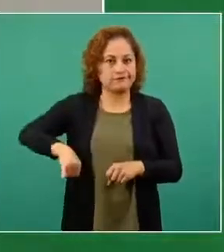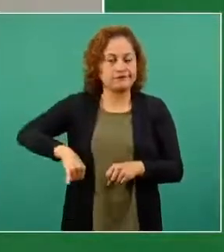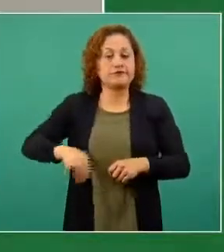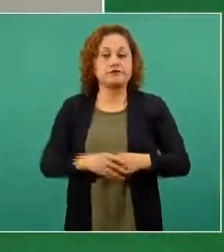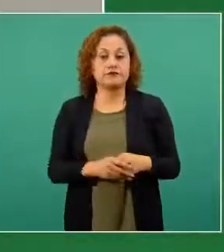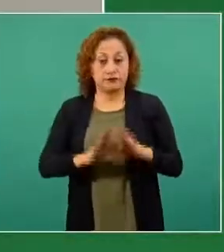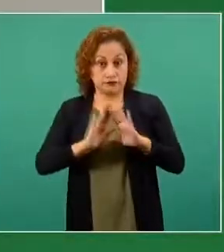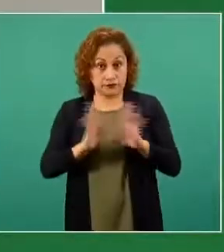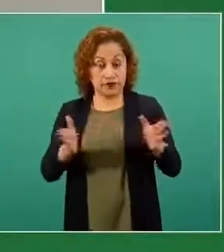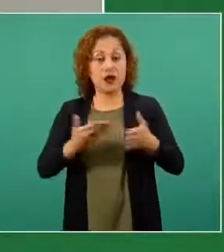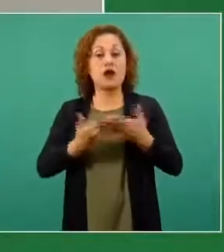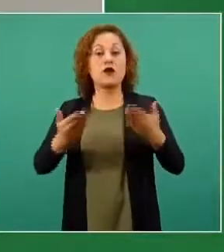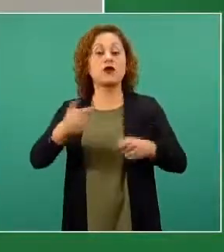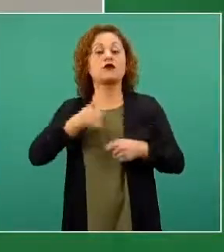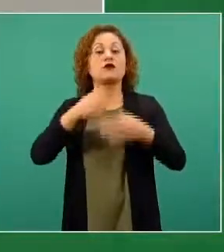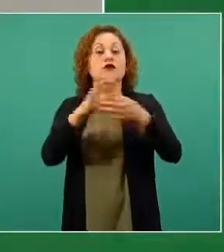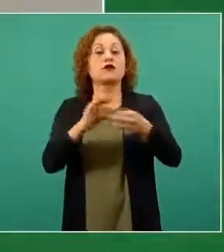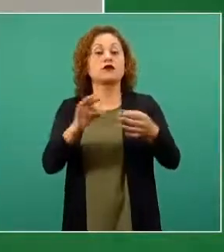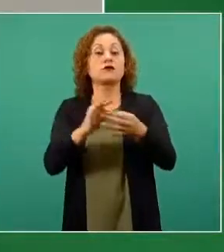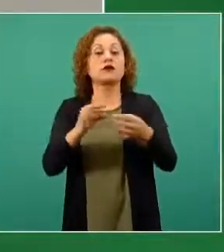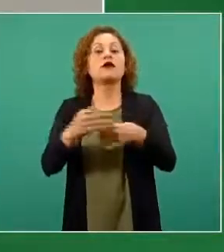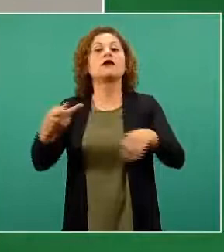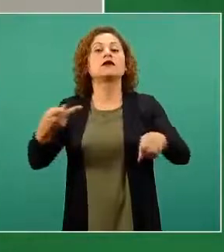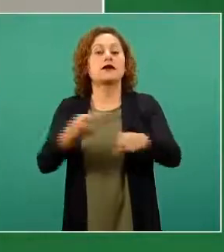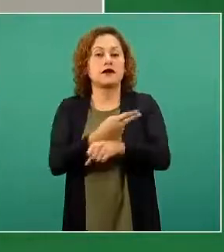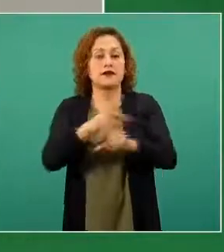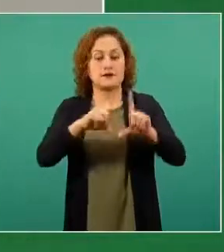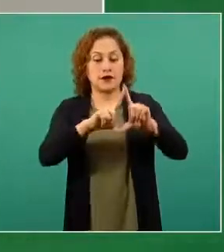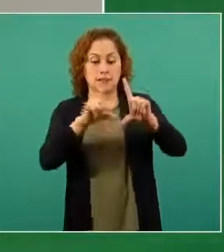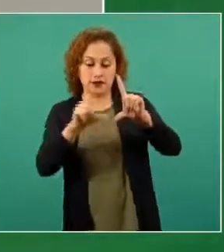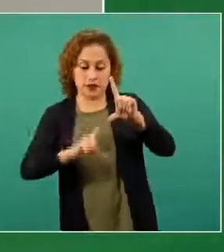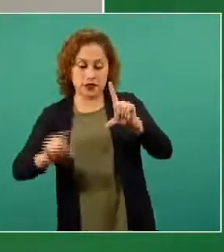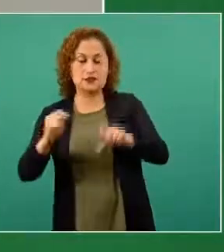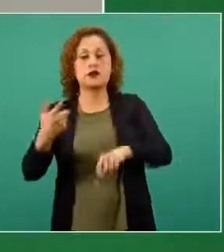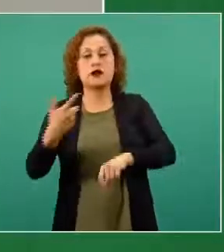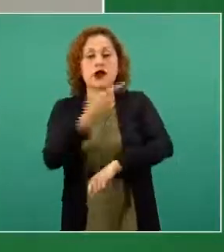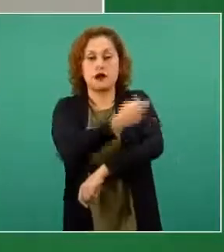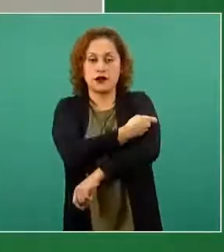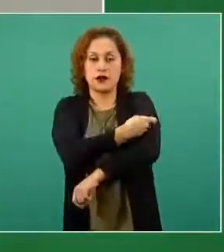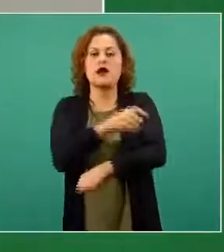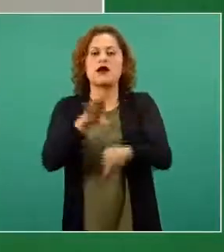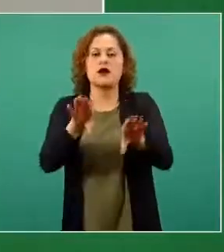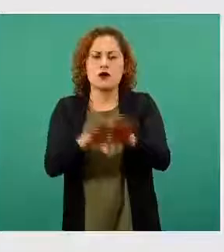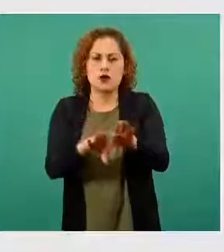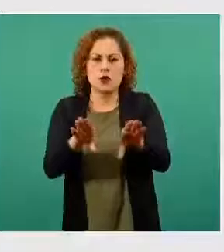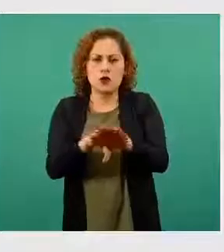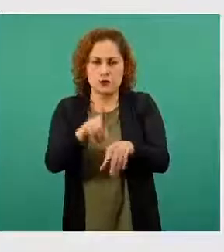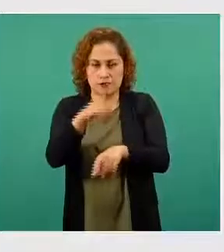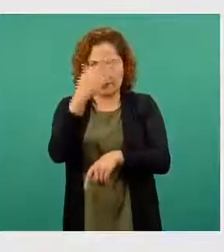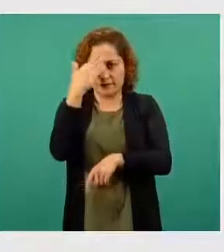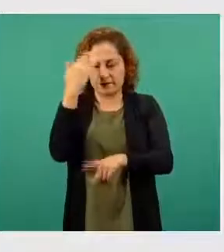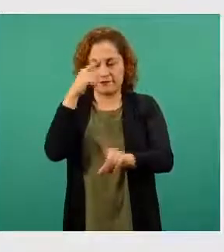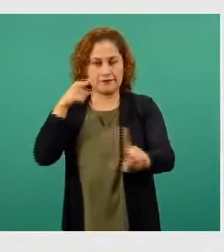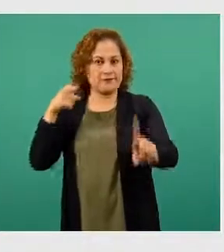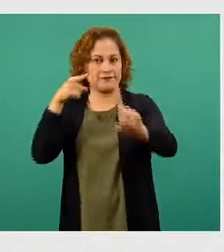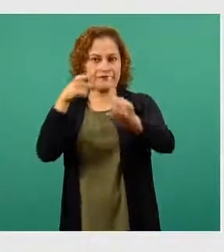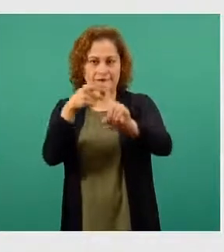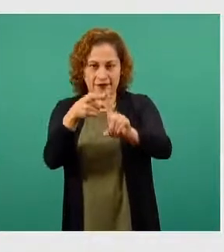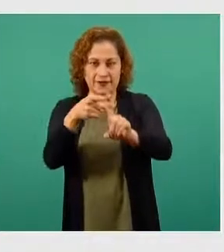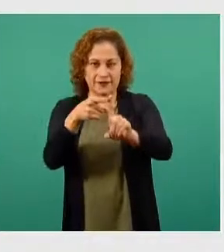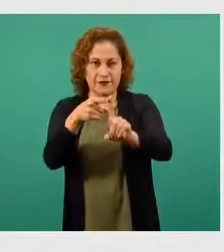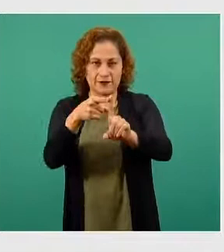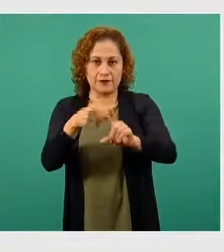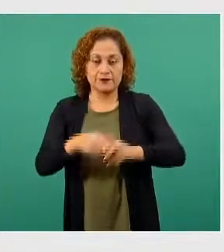actualización del avance de la Estrategia Nacional de Vacunación. Esta estrategia que obviamente tiene como principal objetivo, a